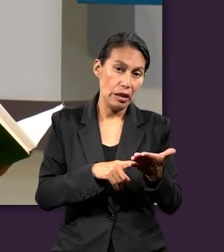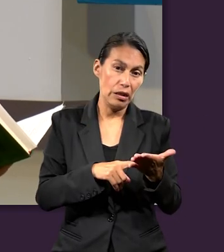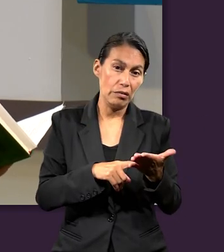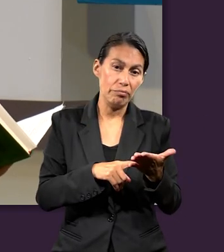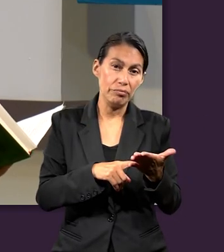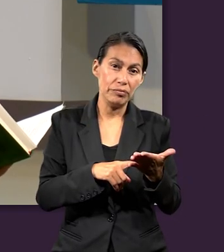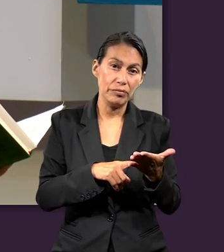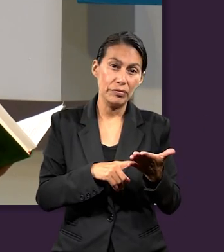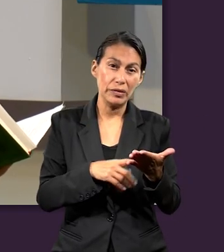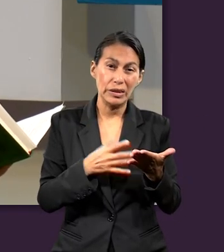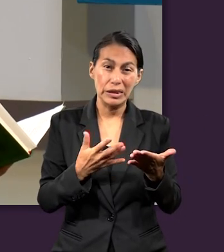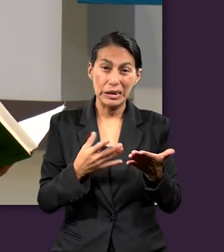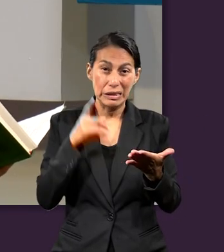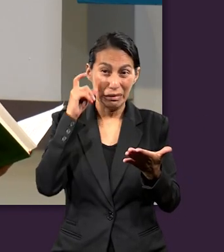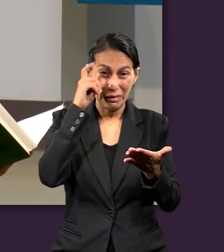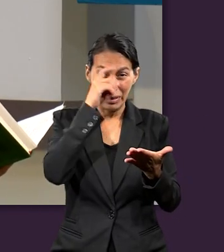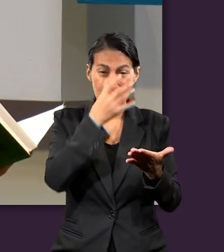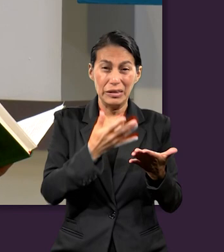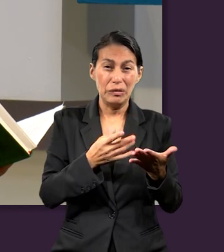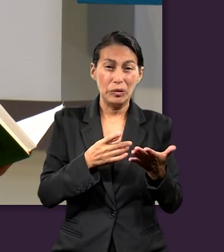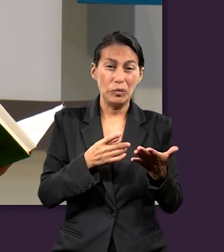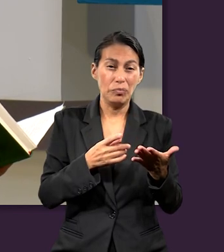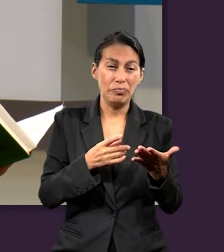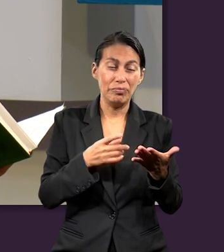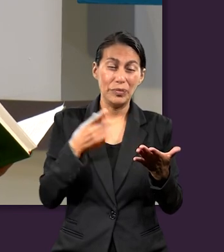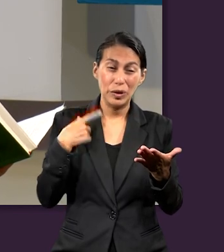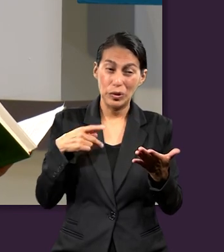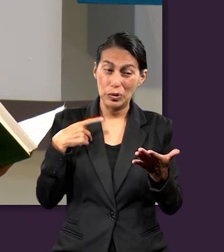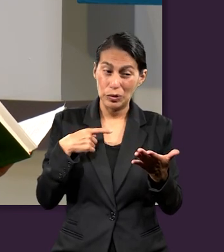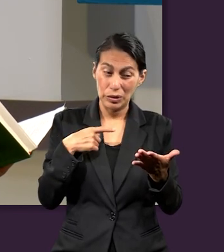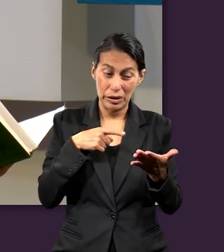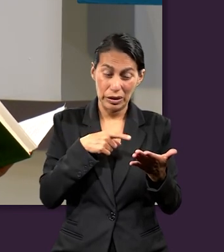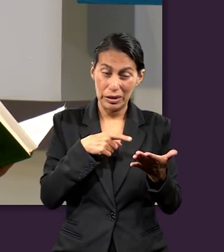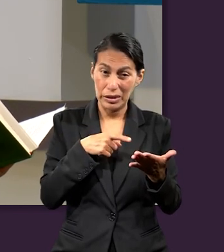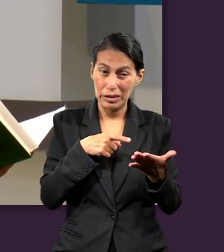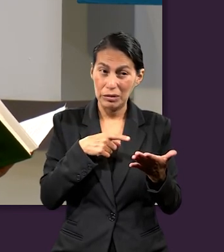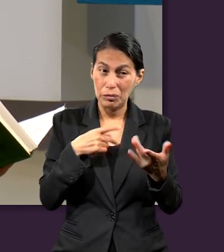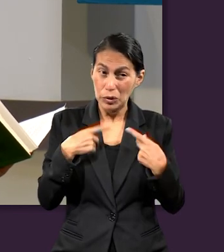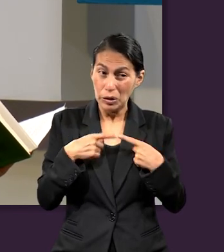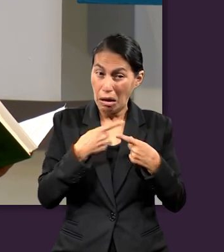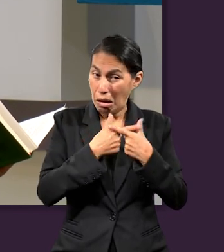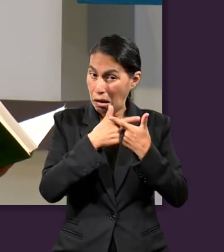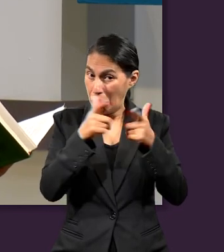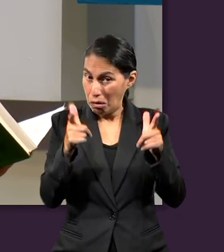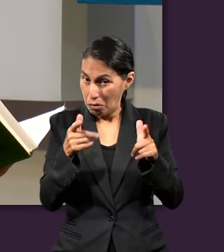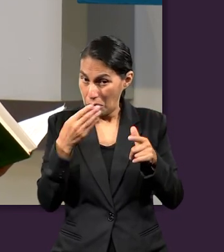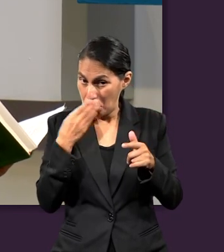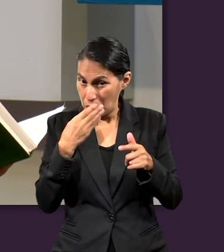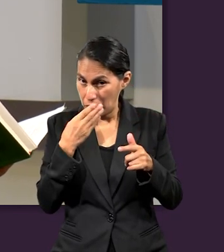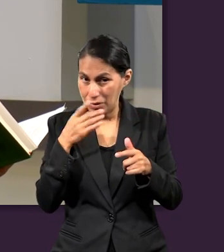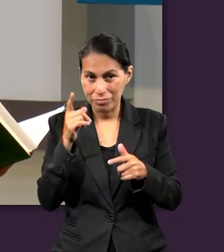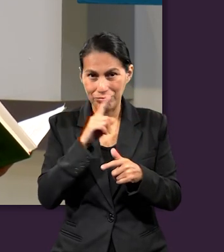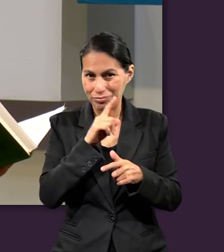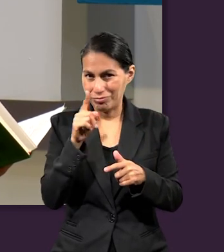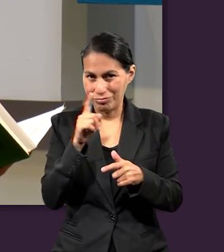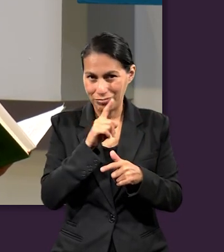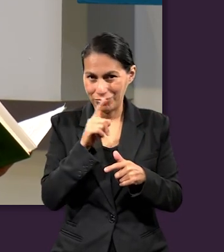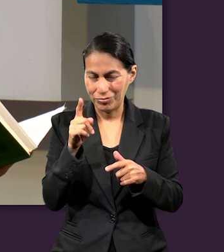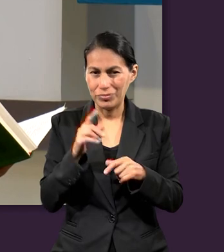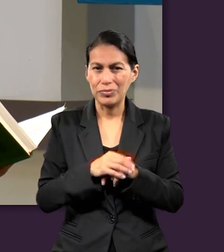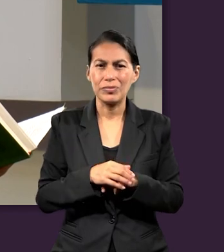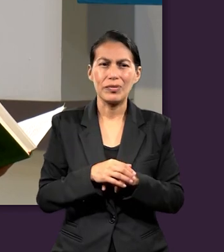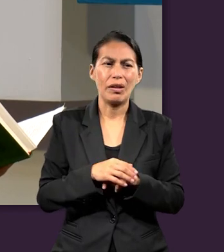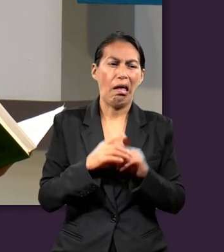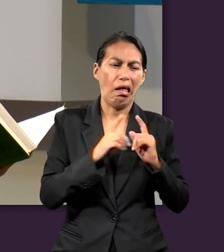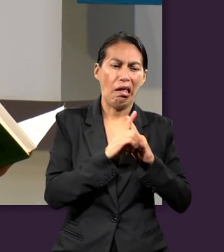cuestionada siempre ha sido cuestionada Pero va a ser una un toque muy especial en el fin del tiempo una batalla